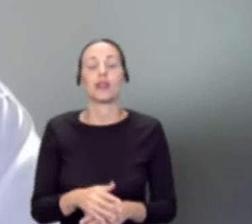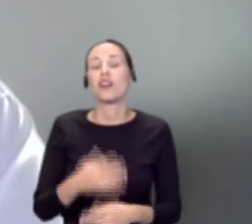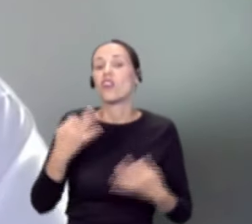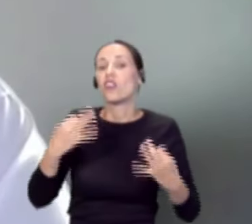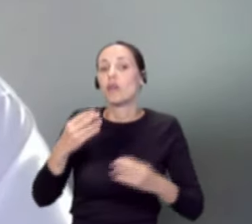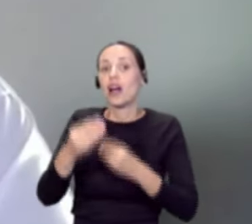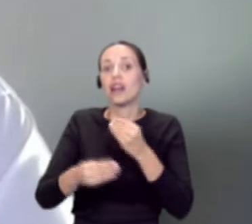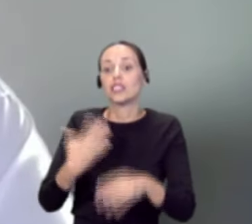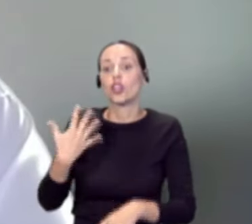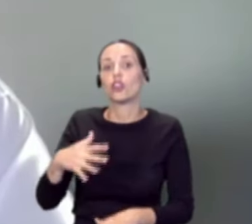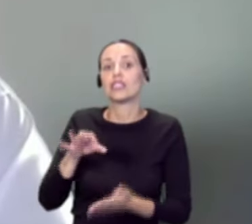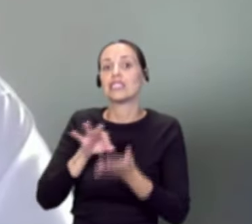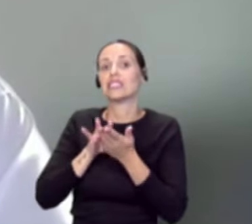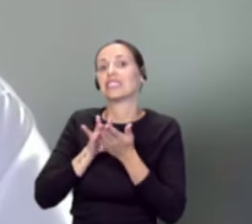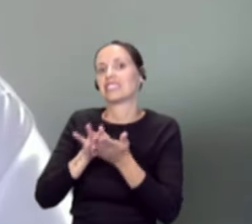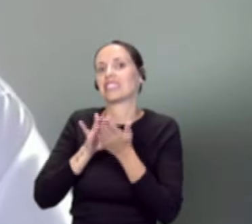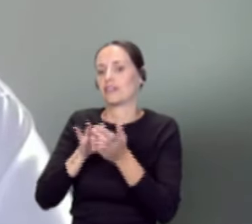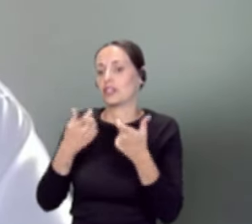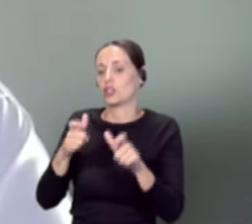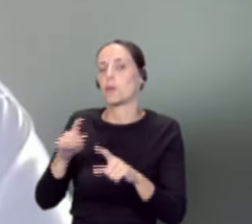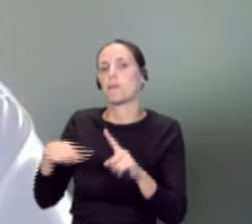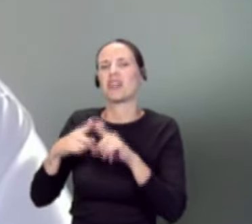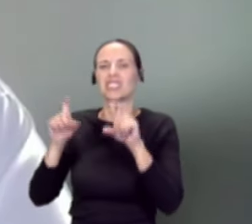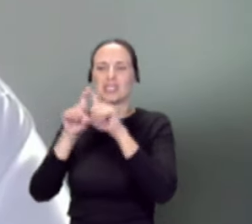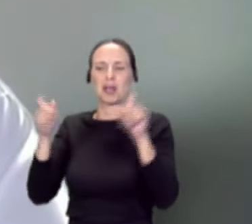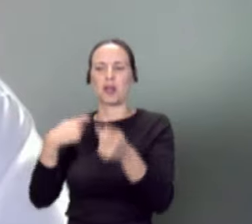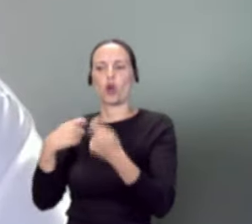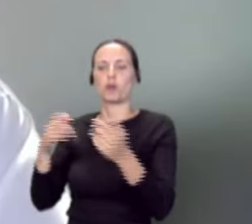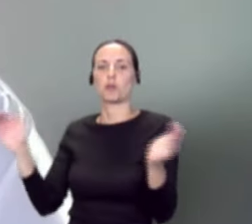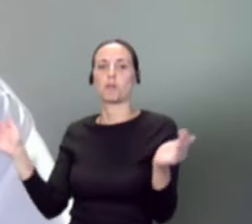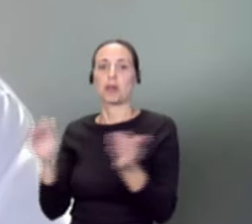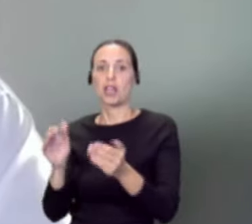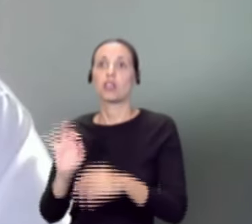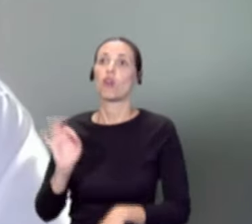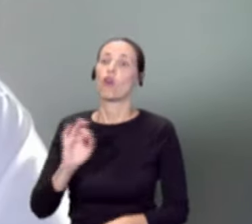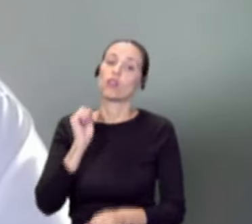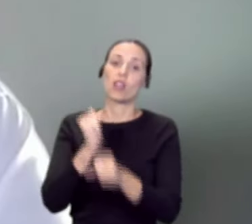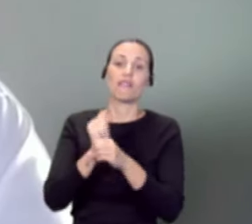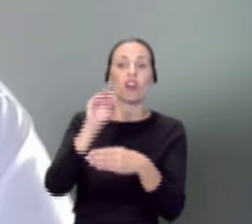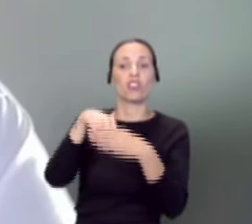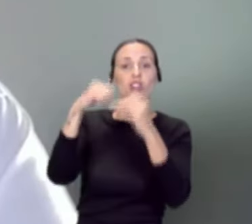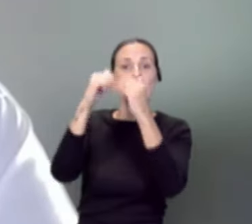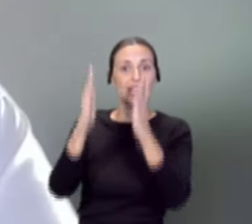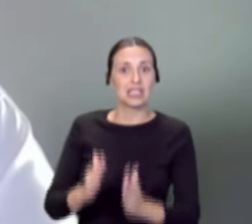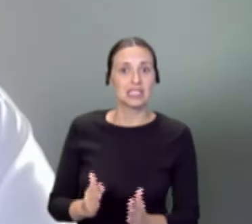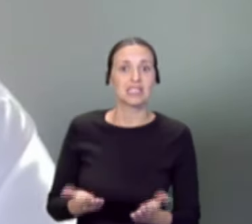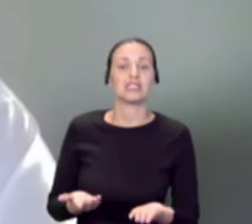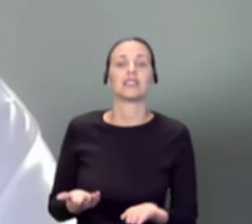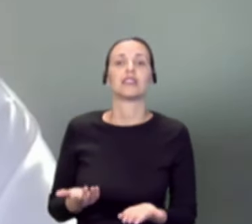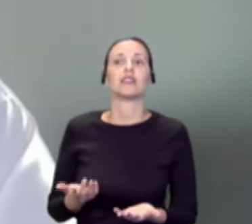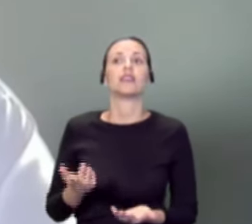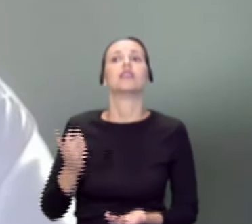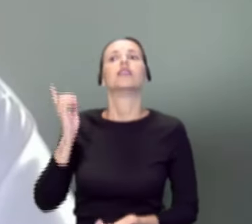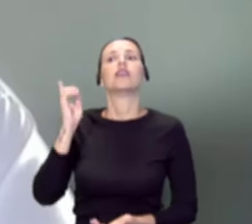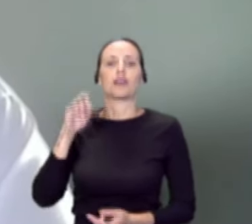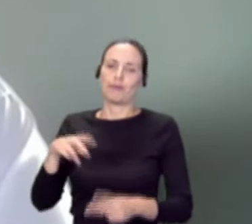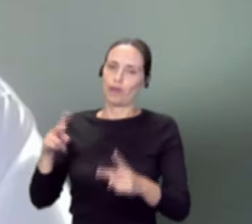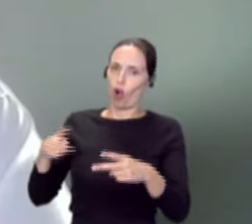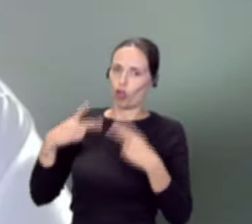el sector servicios, en pequeño comercio, en el sector de las labores del hogar, también en la hostelería y